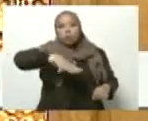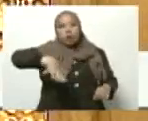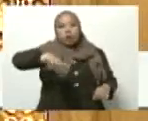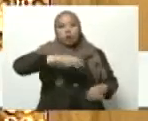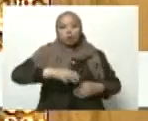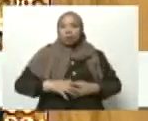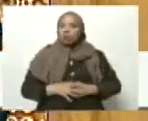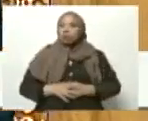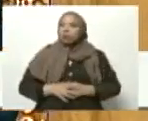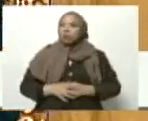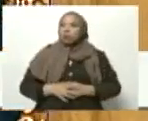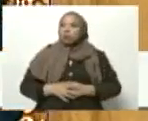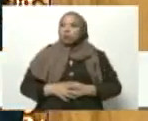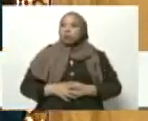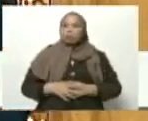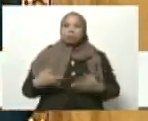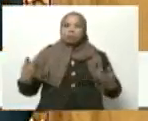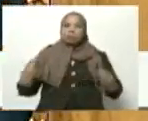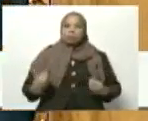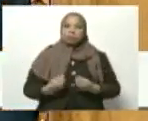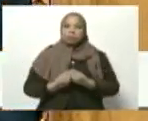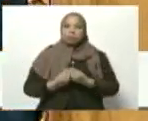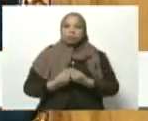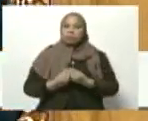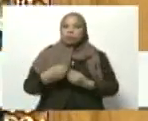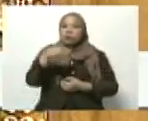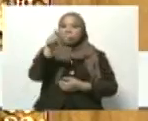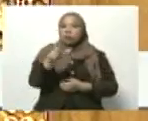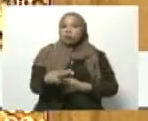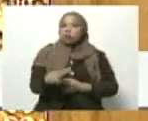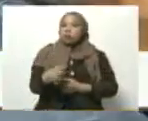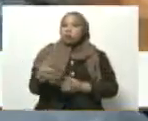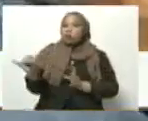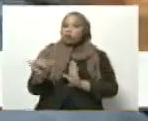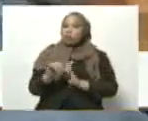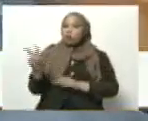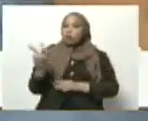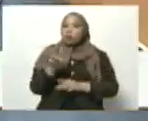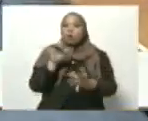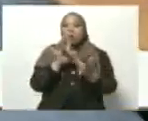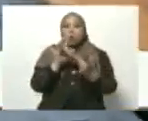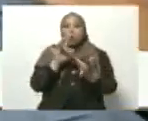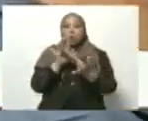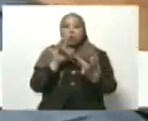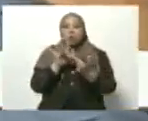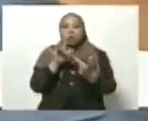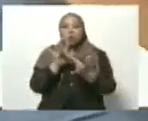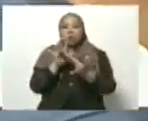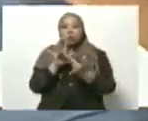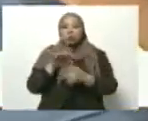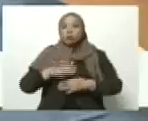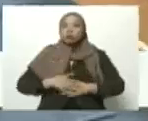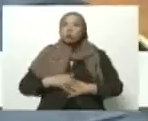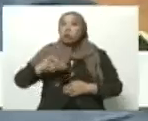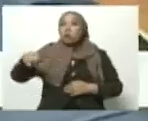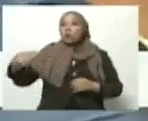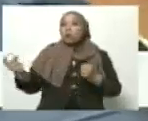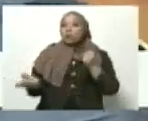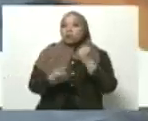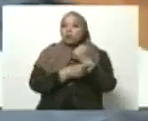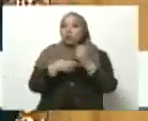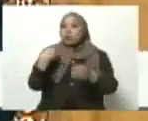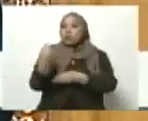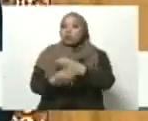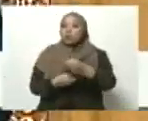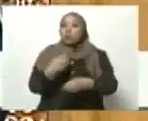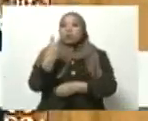hablando. El señor Gudró, Jordan Gudró, cita del lado venezolano sus contactos, Juan Guaidó. Leopoldo López se reunió con